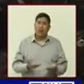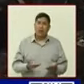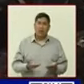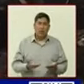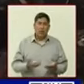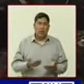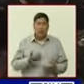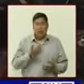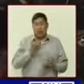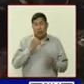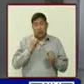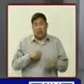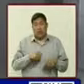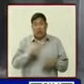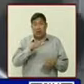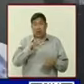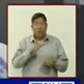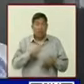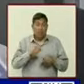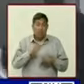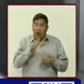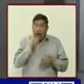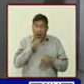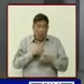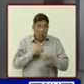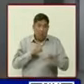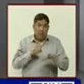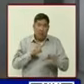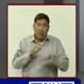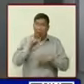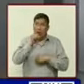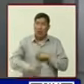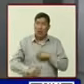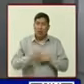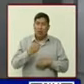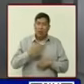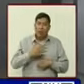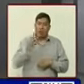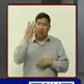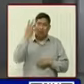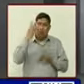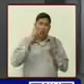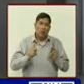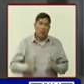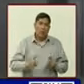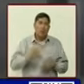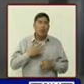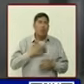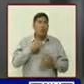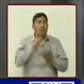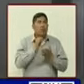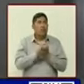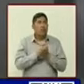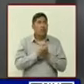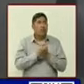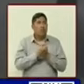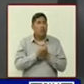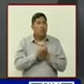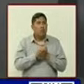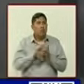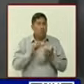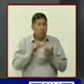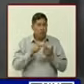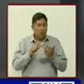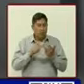lograron apagar el fuego. ¿Quiénes han resultado heridos? 4 personas, mi señora,